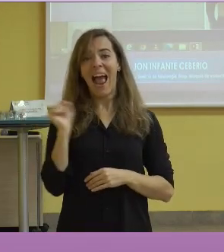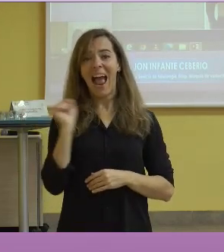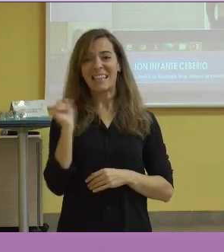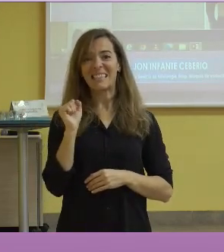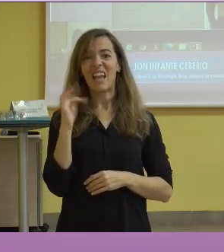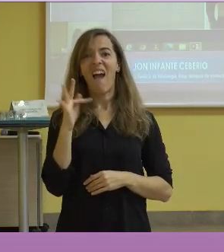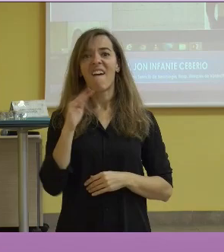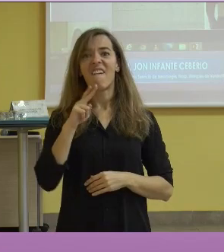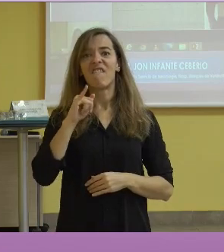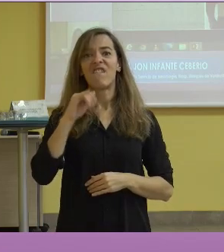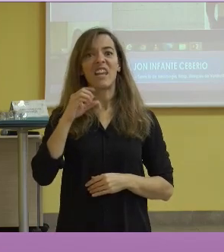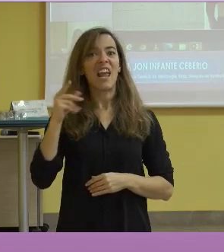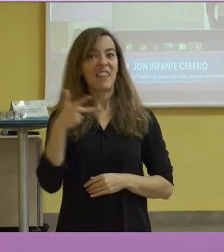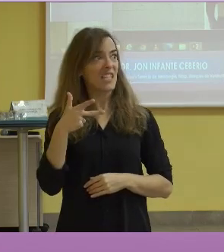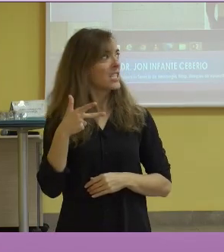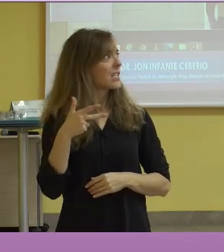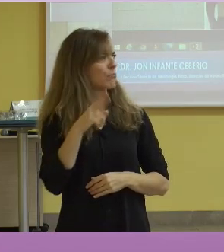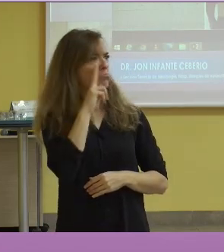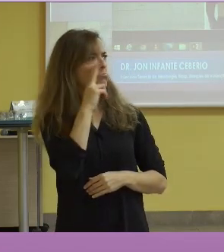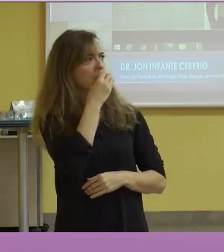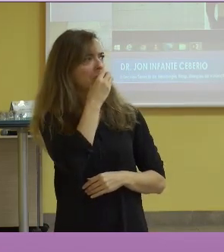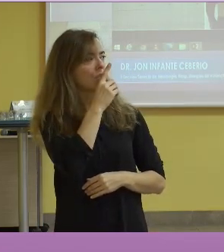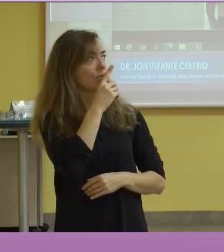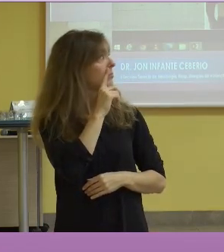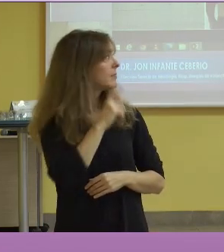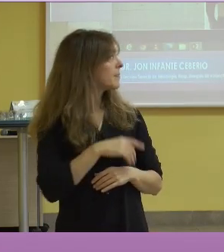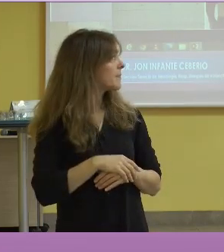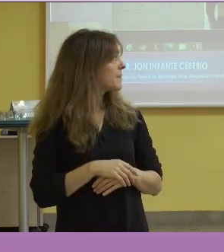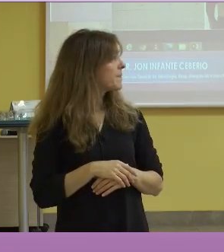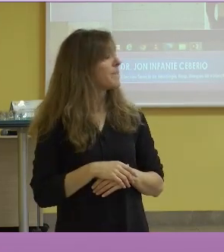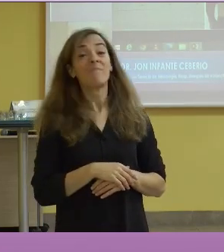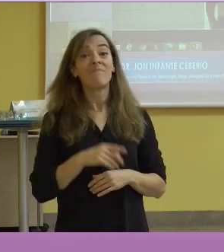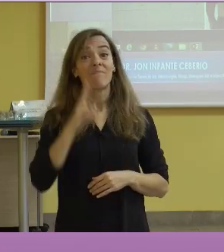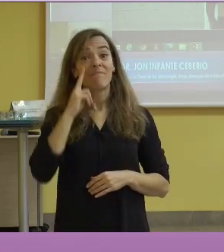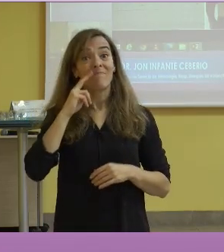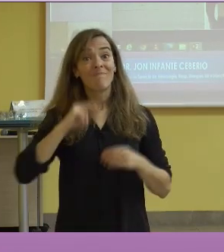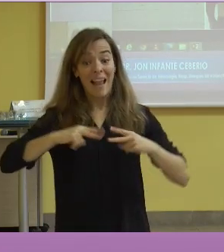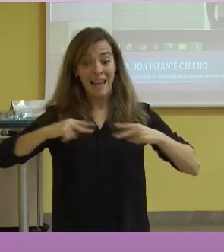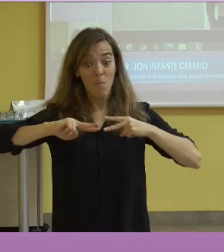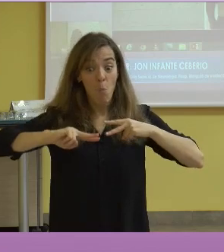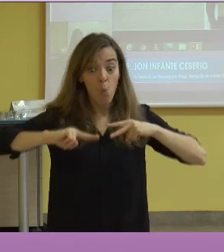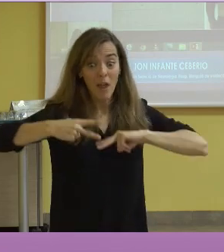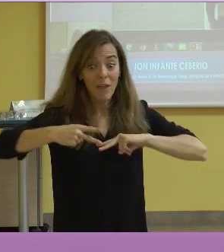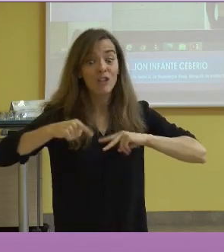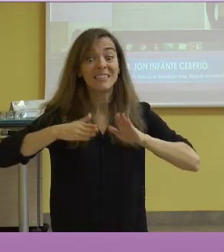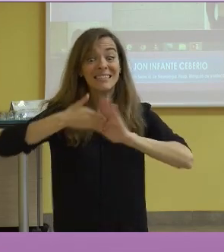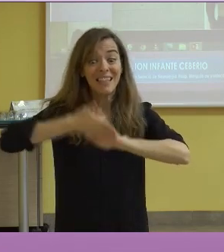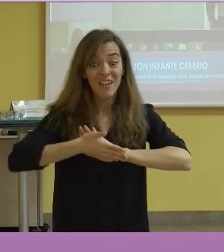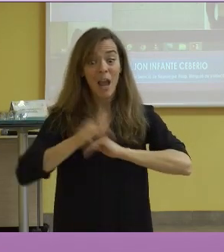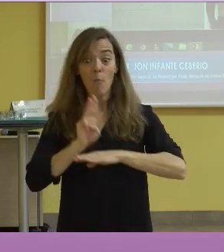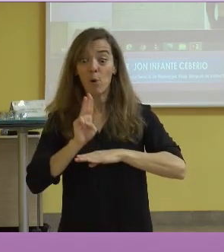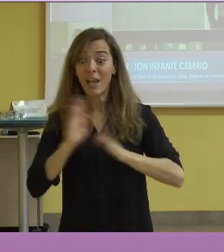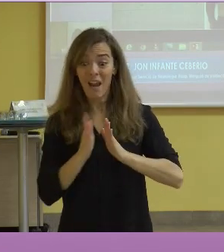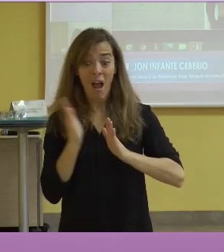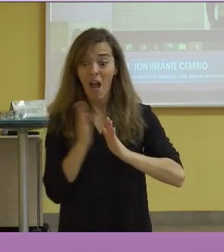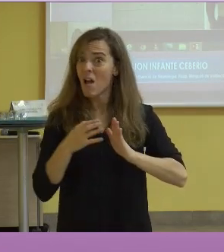porque no lo veo bien ahora. El gen de la esta mutación en el gen hace que no se produzca esta proteína. Es un